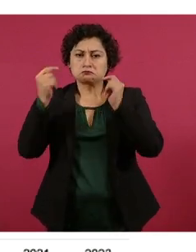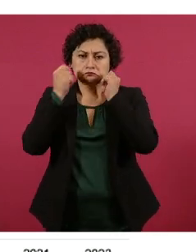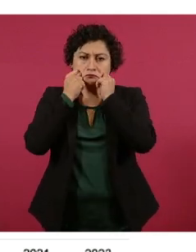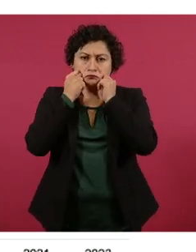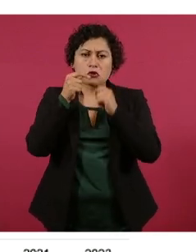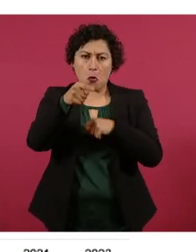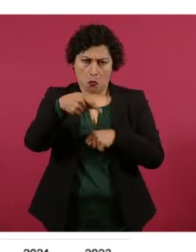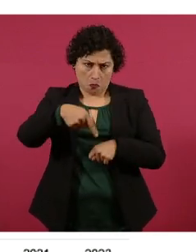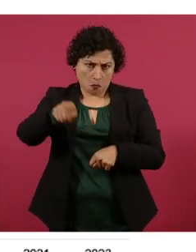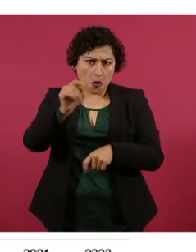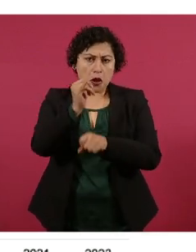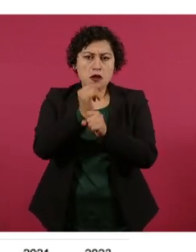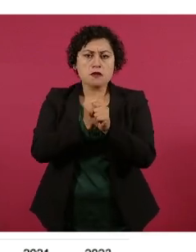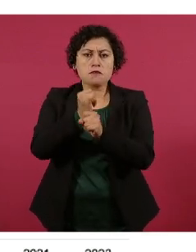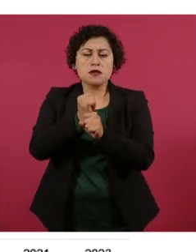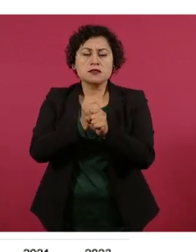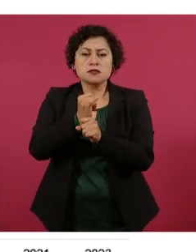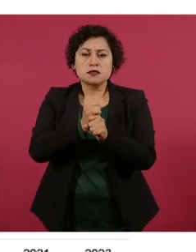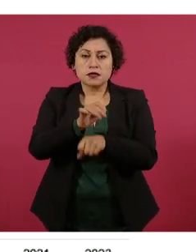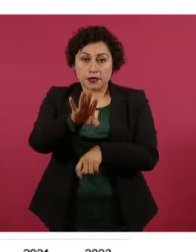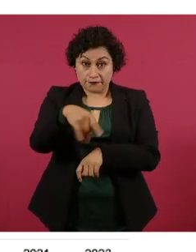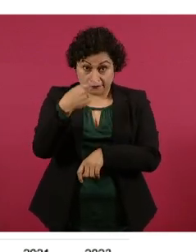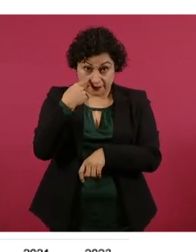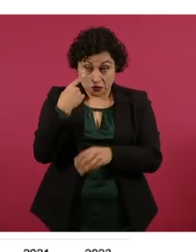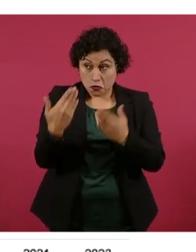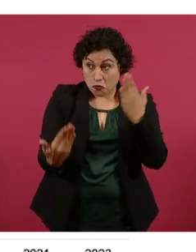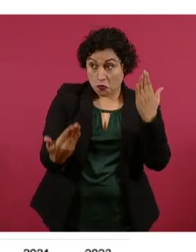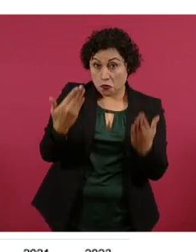revisar, es de los países